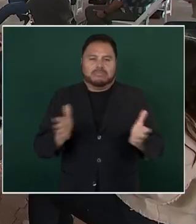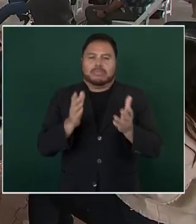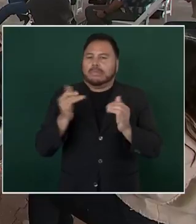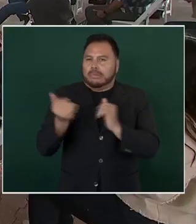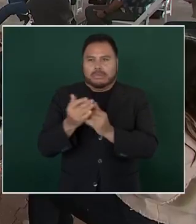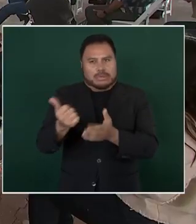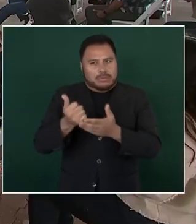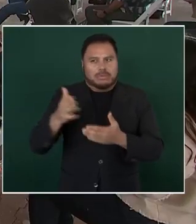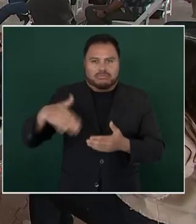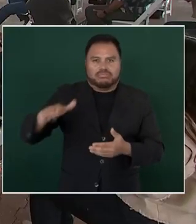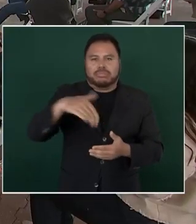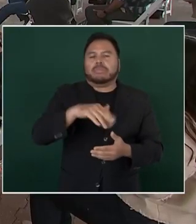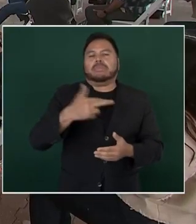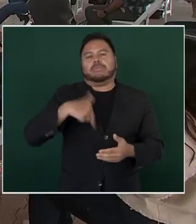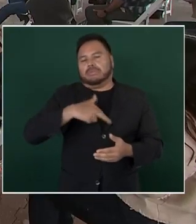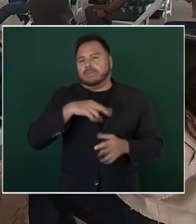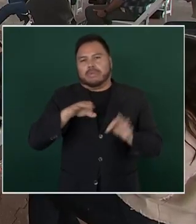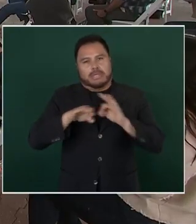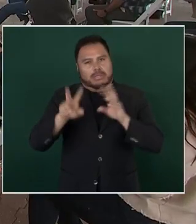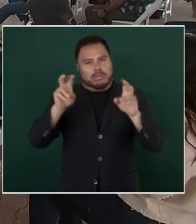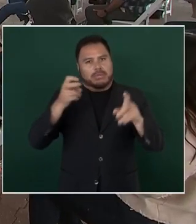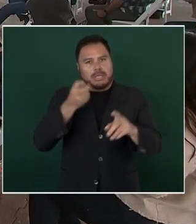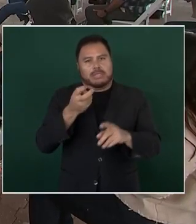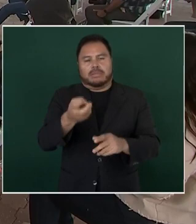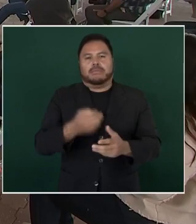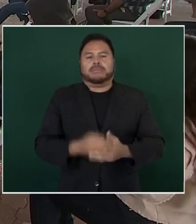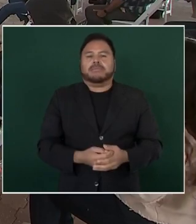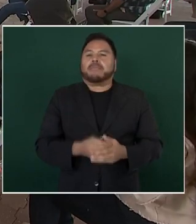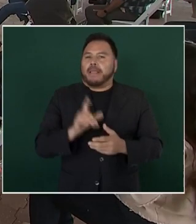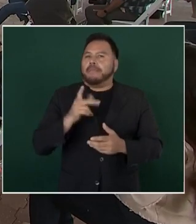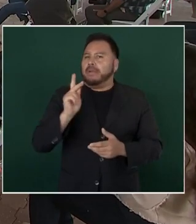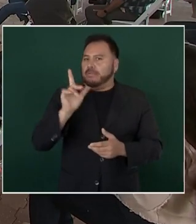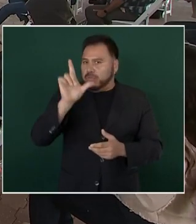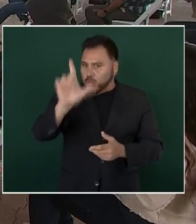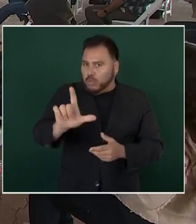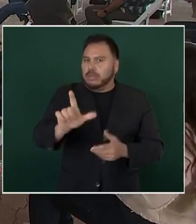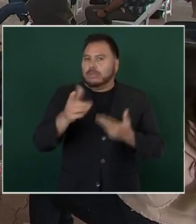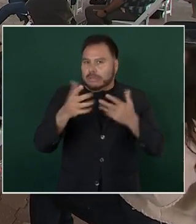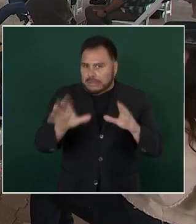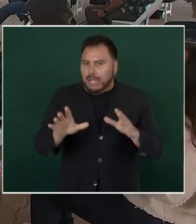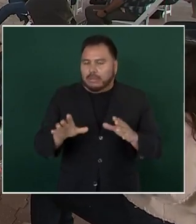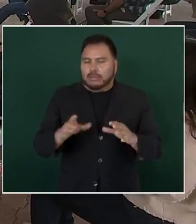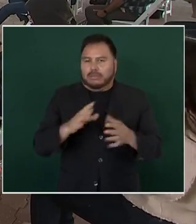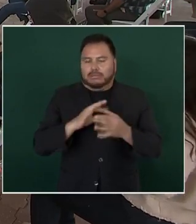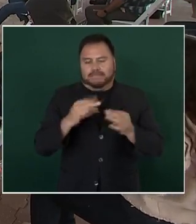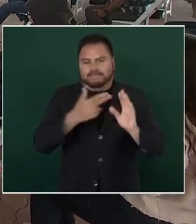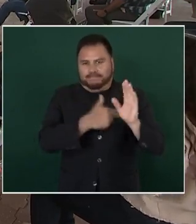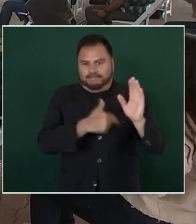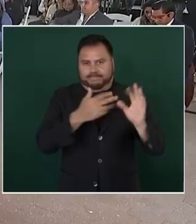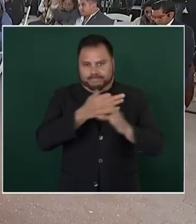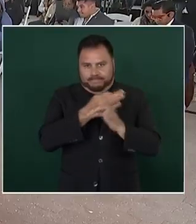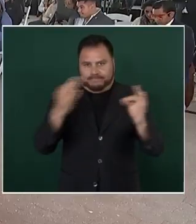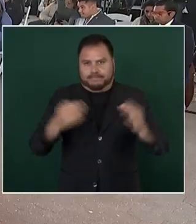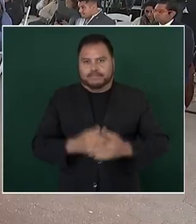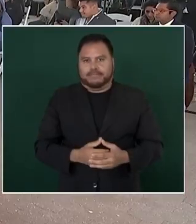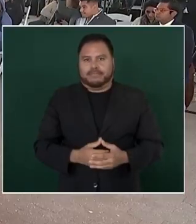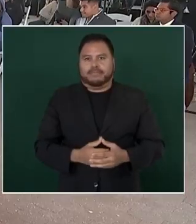y estamos trabajando en eso. Entonces, el lunes ya tenemos el compromiso.